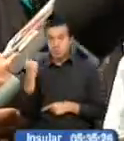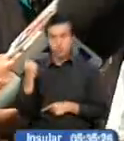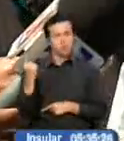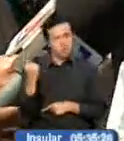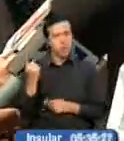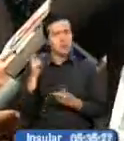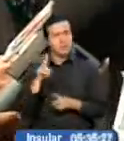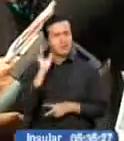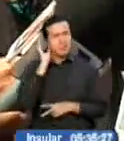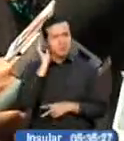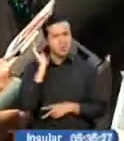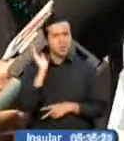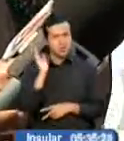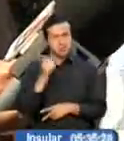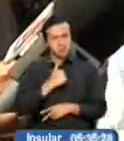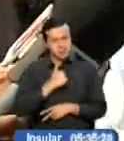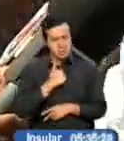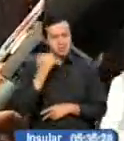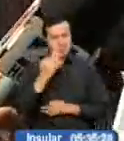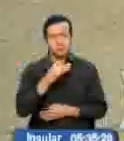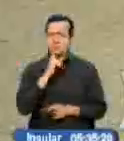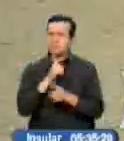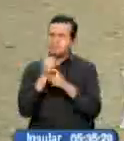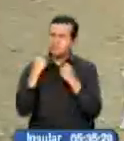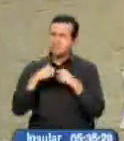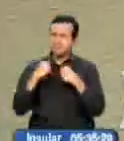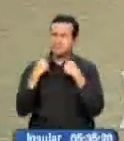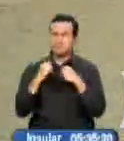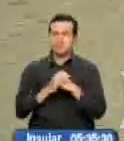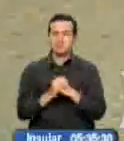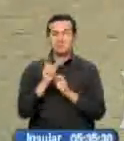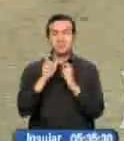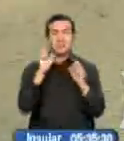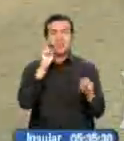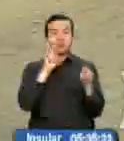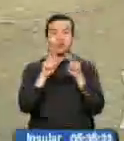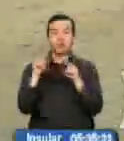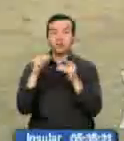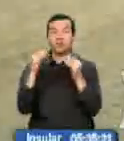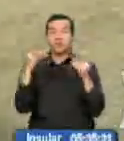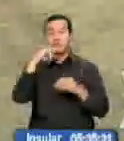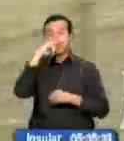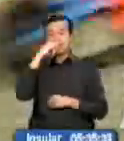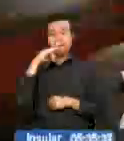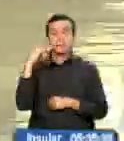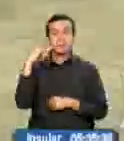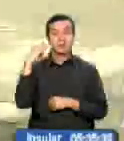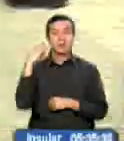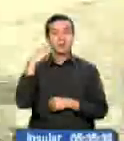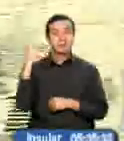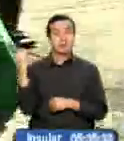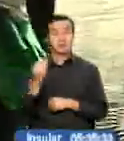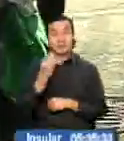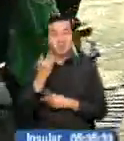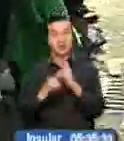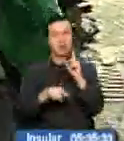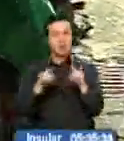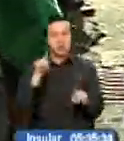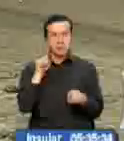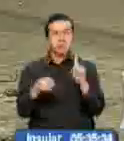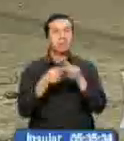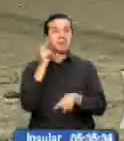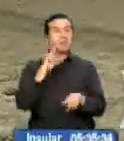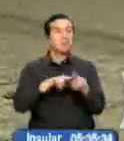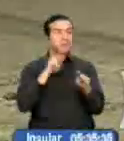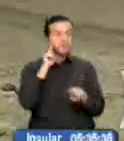que nosotras tenemos que darle lo mejor. Entre los espectadores, muchos niños y jóvenes. Algunos observaban por primera